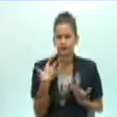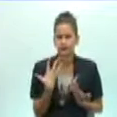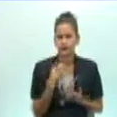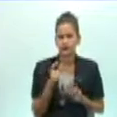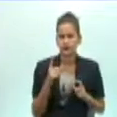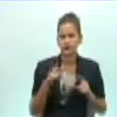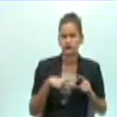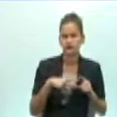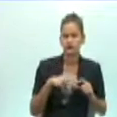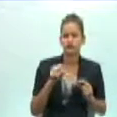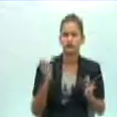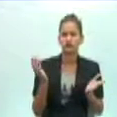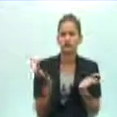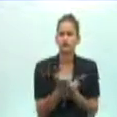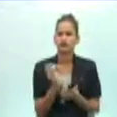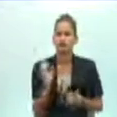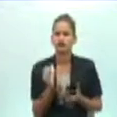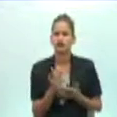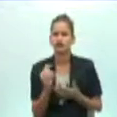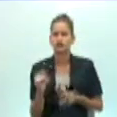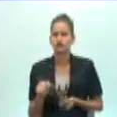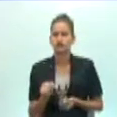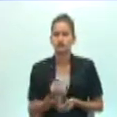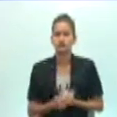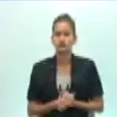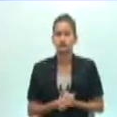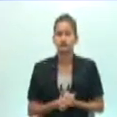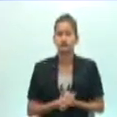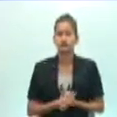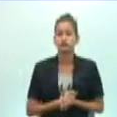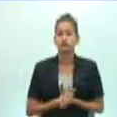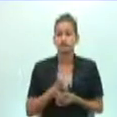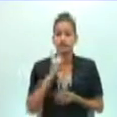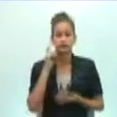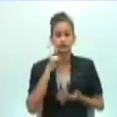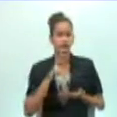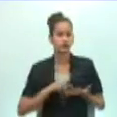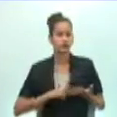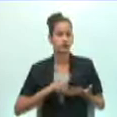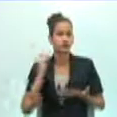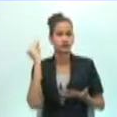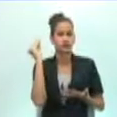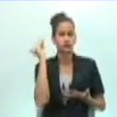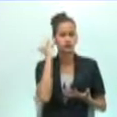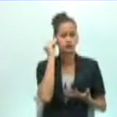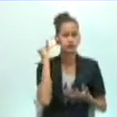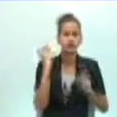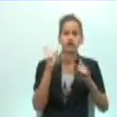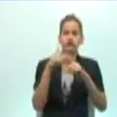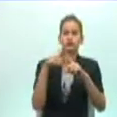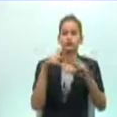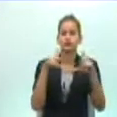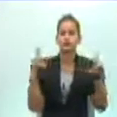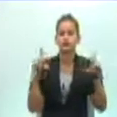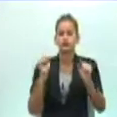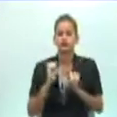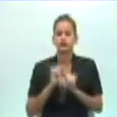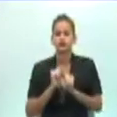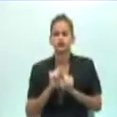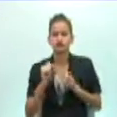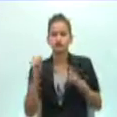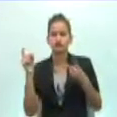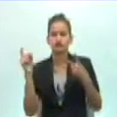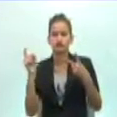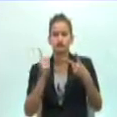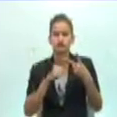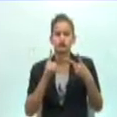los que vamos a trabajar. Lectura y comprensión de textos, las conjunciones, vamos a ver la tilde distintiva, la